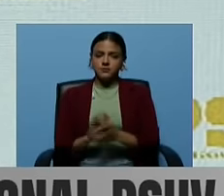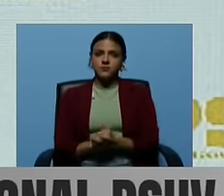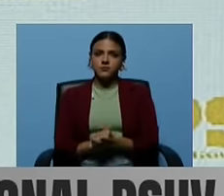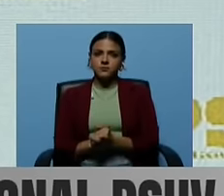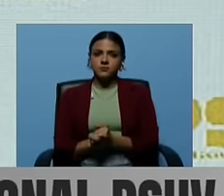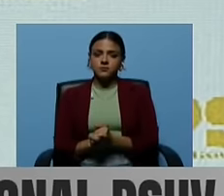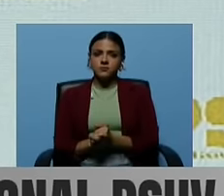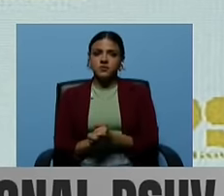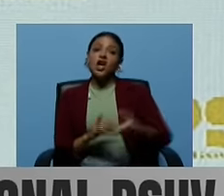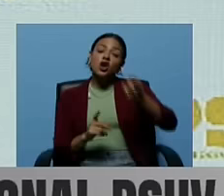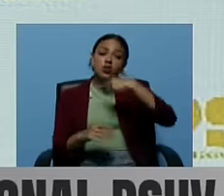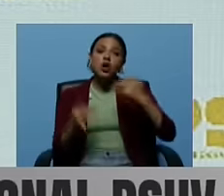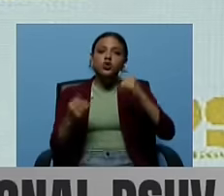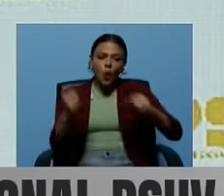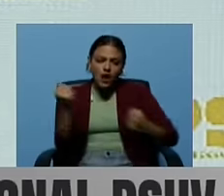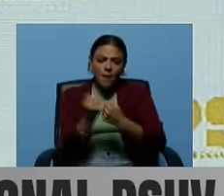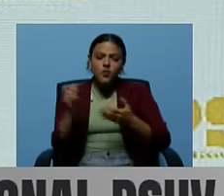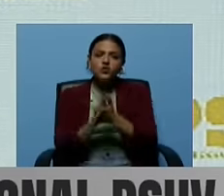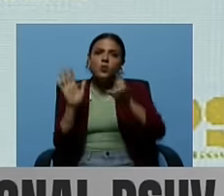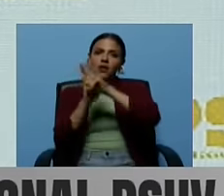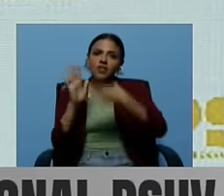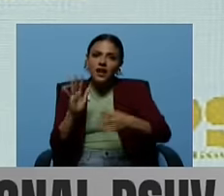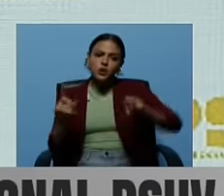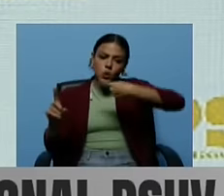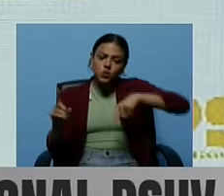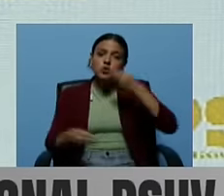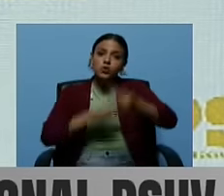Nos asiste el derecho de hacerlo.